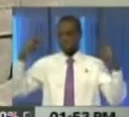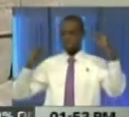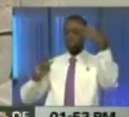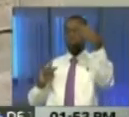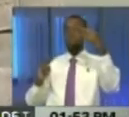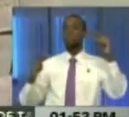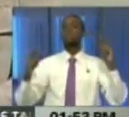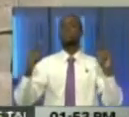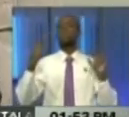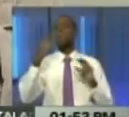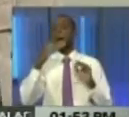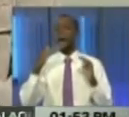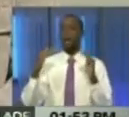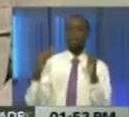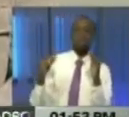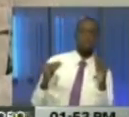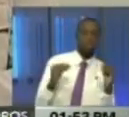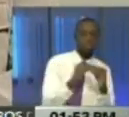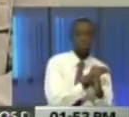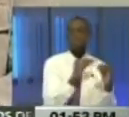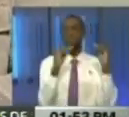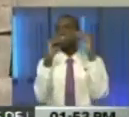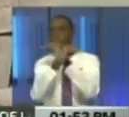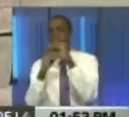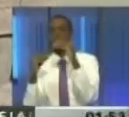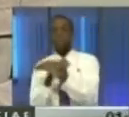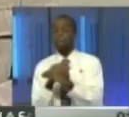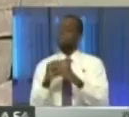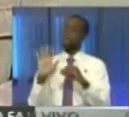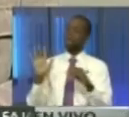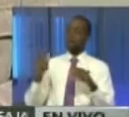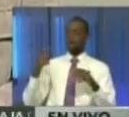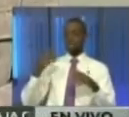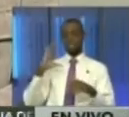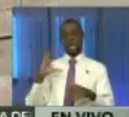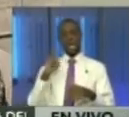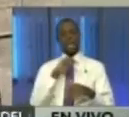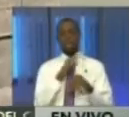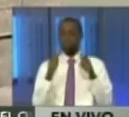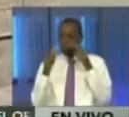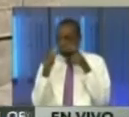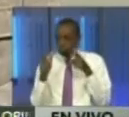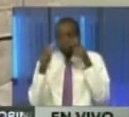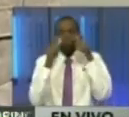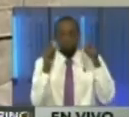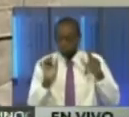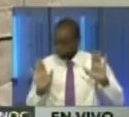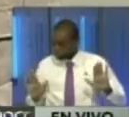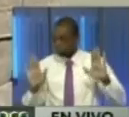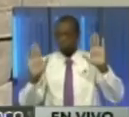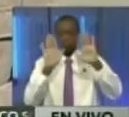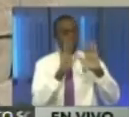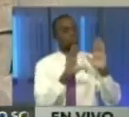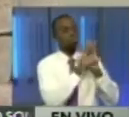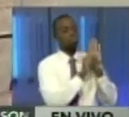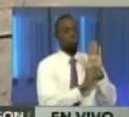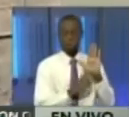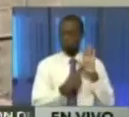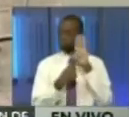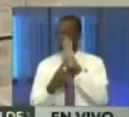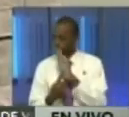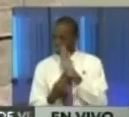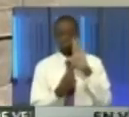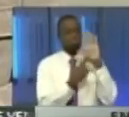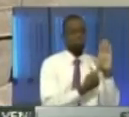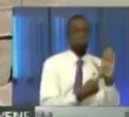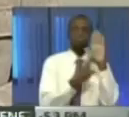del órgano rector deben ser garantizadas a través de lo que establece la Constitución de la República Bolivariana de Venezuela.